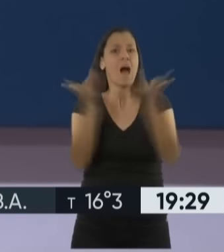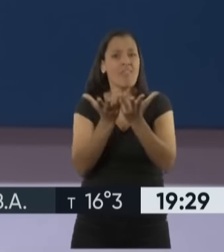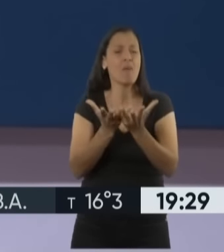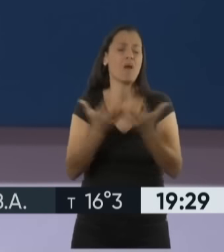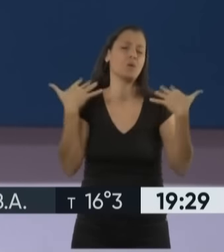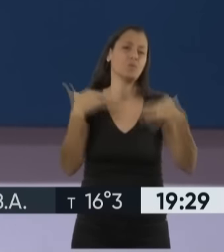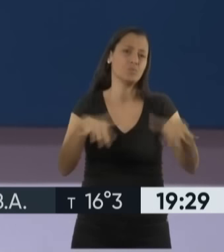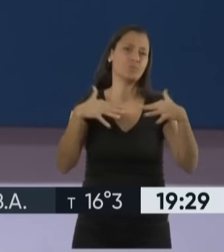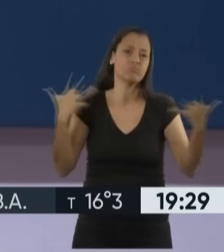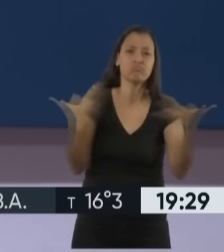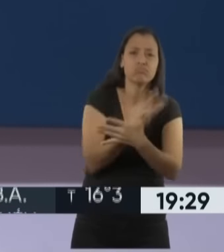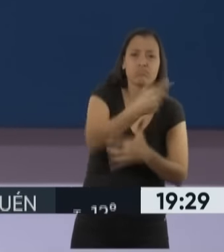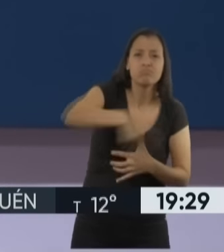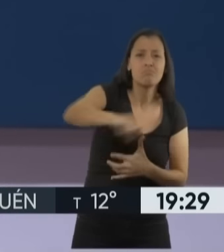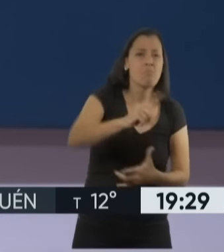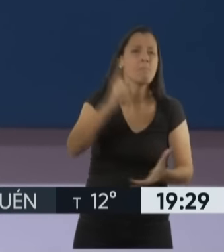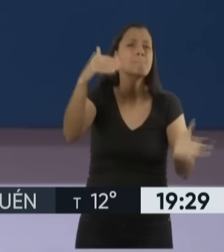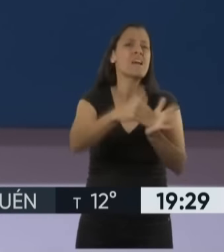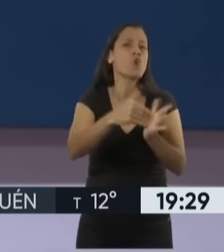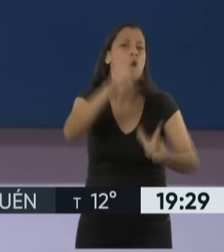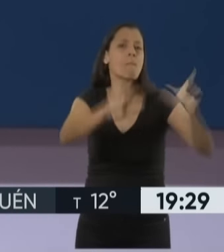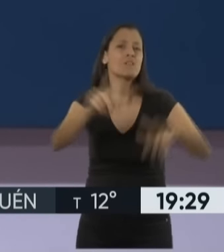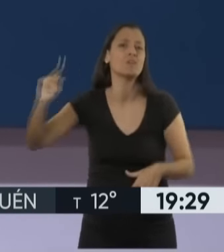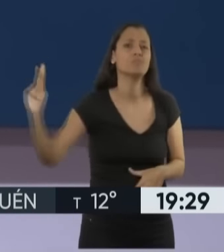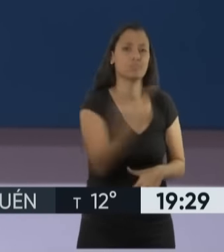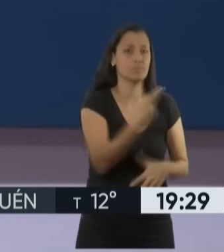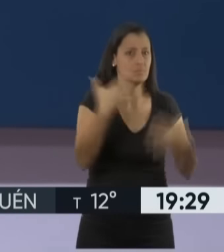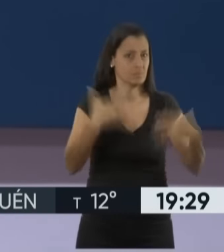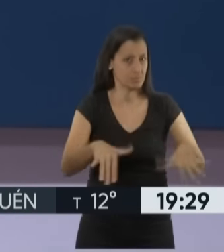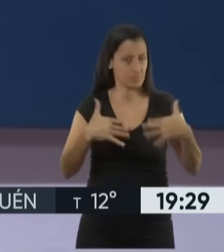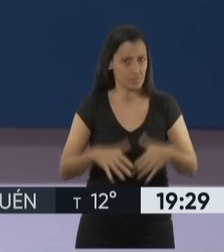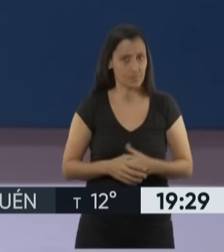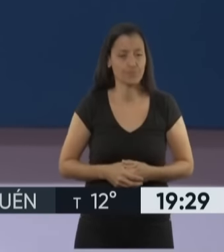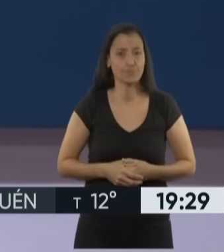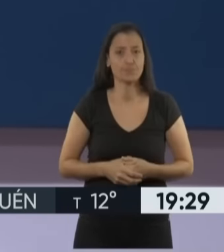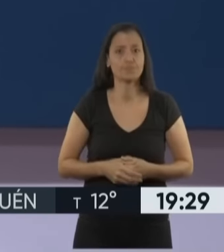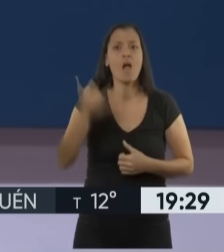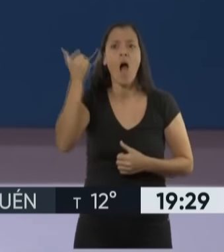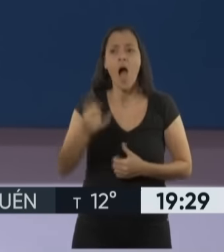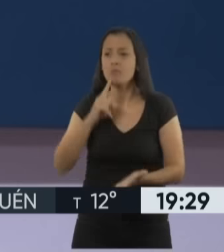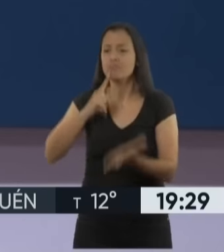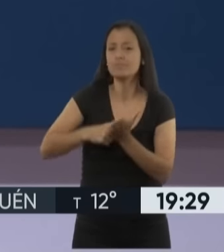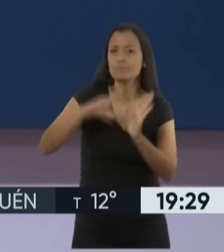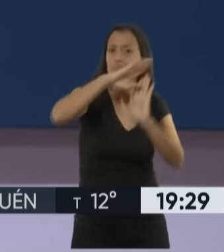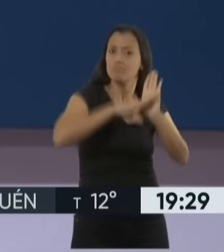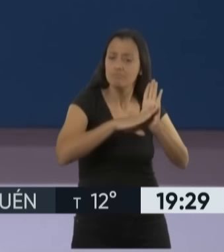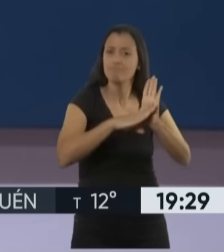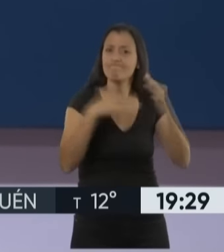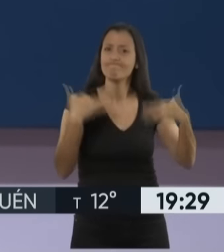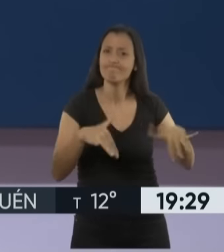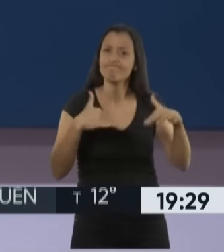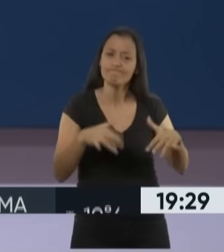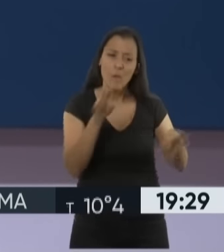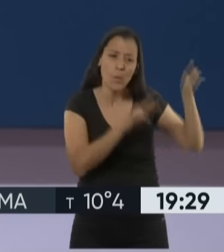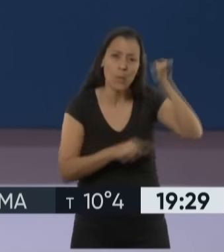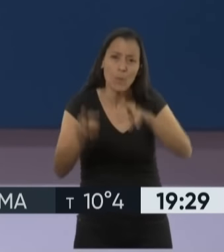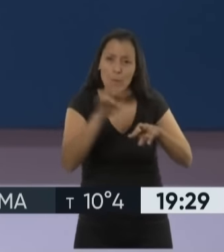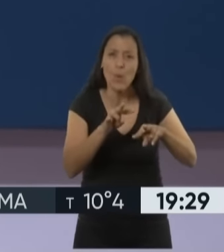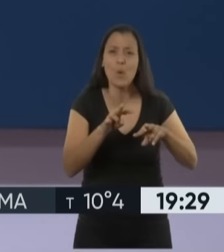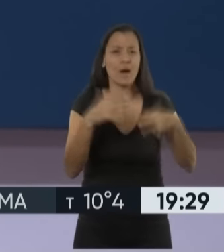consigo millones de vidas con medidas de este tipo se busca